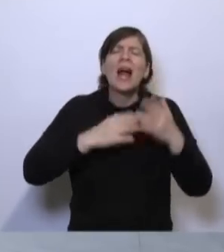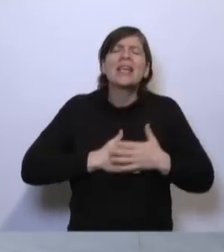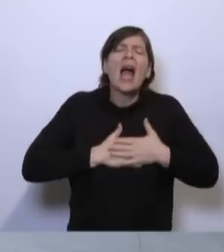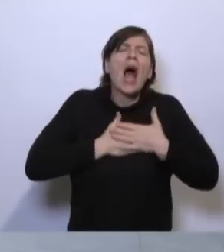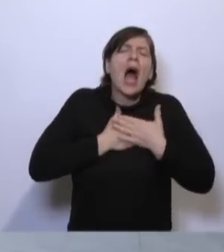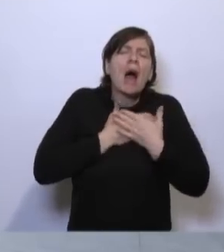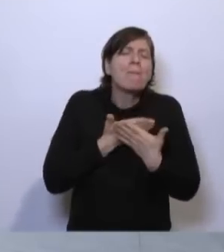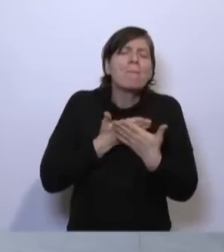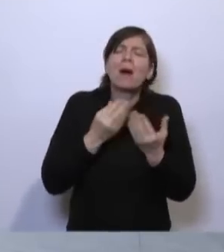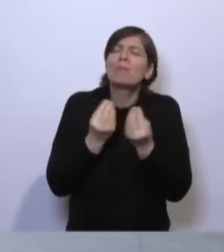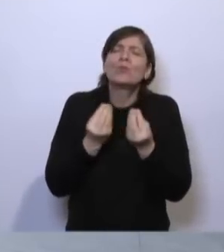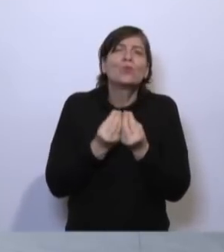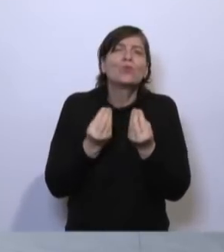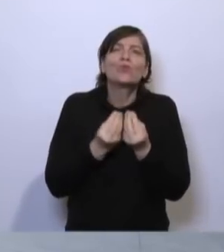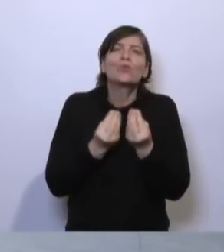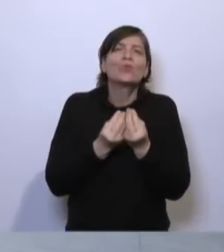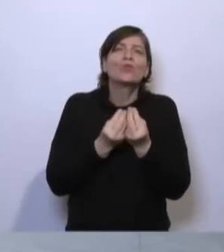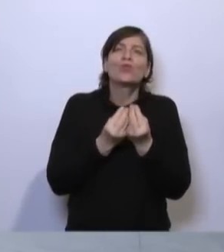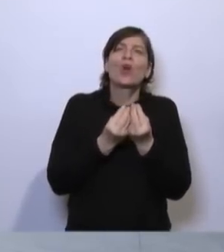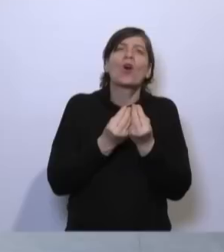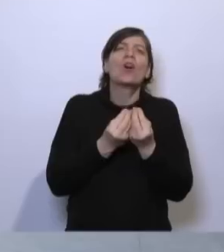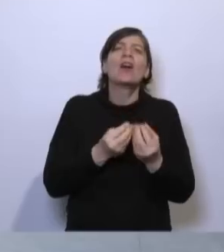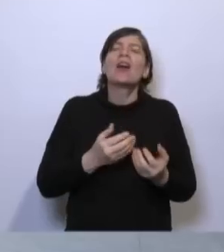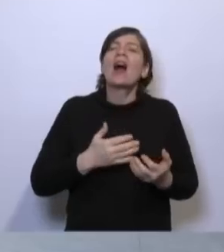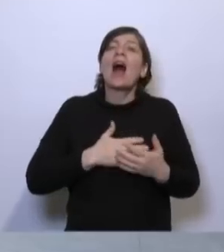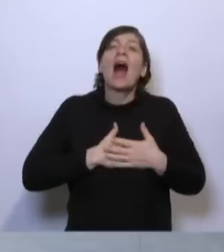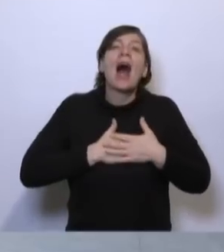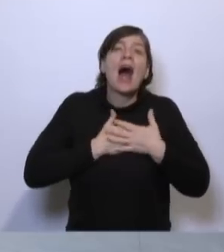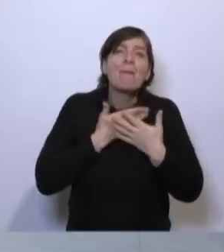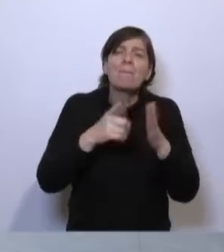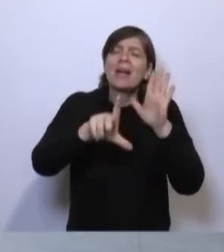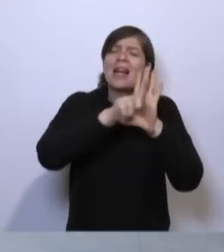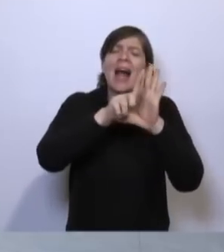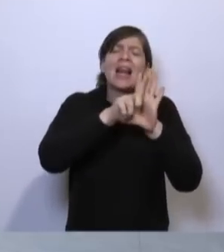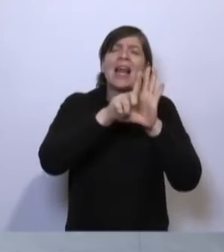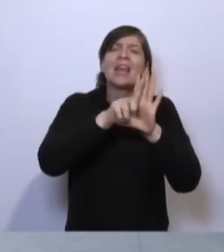intensamente la ley del